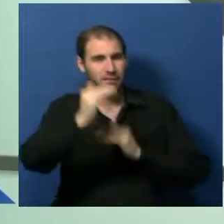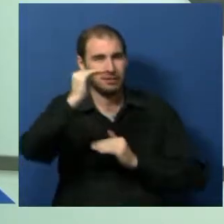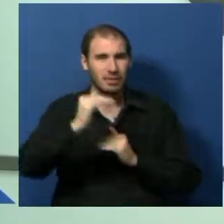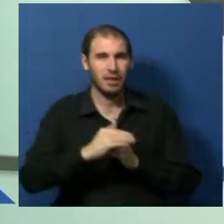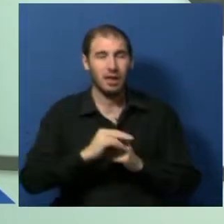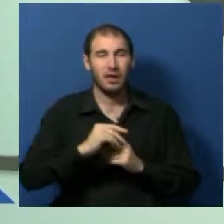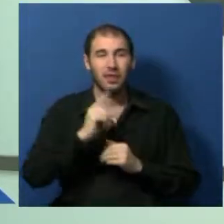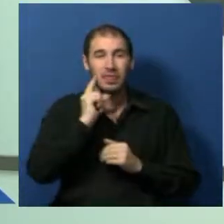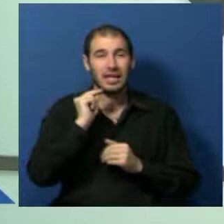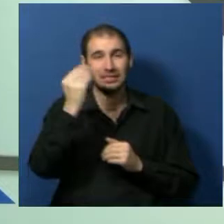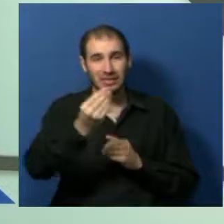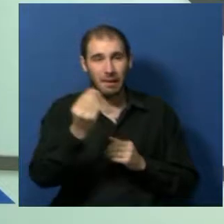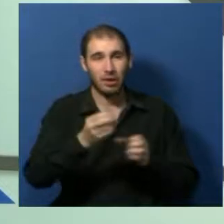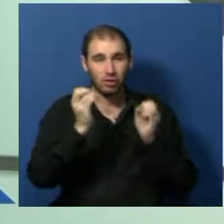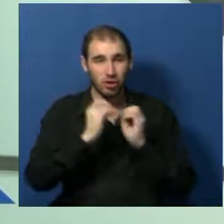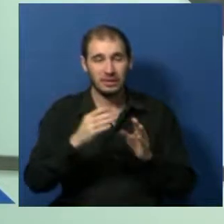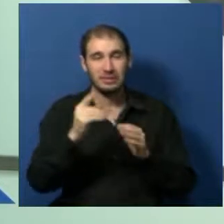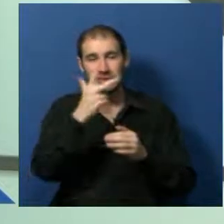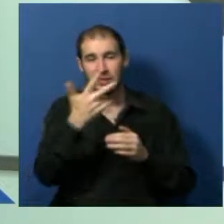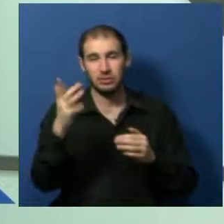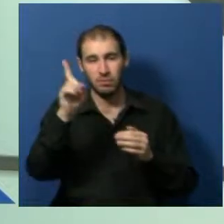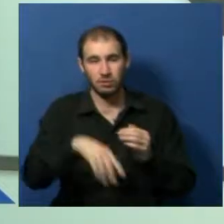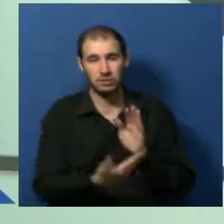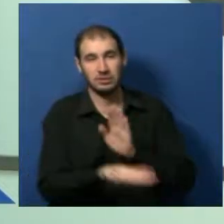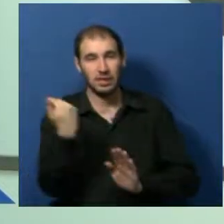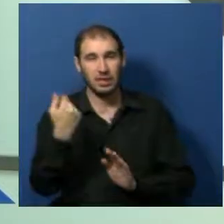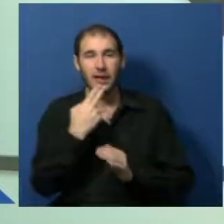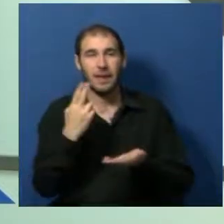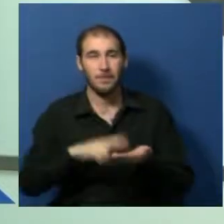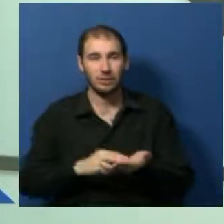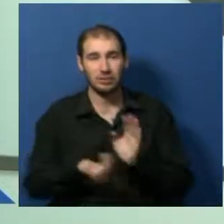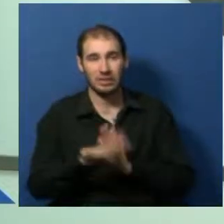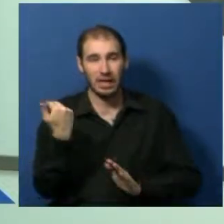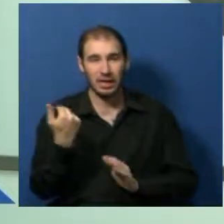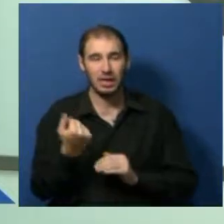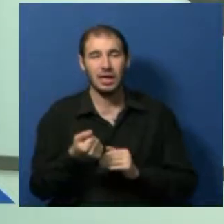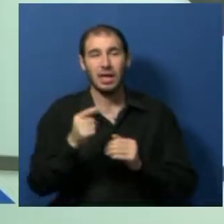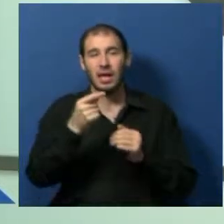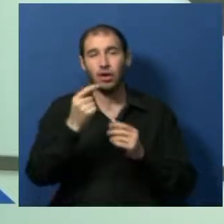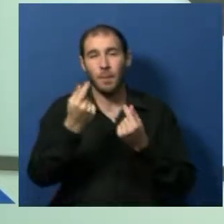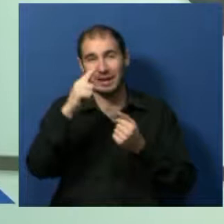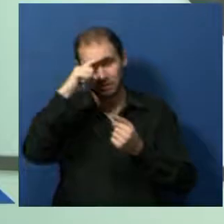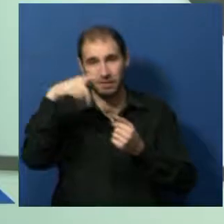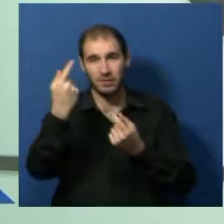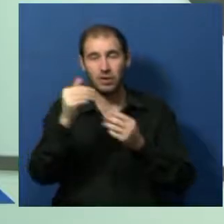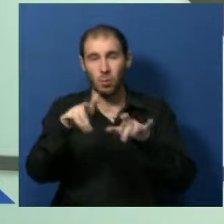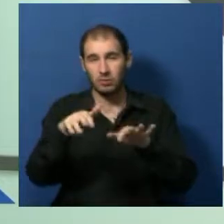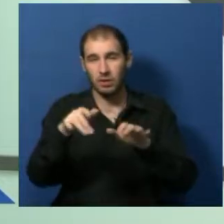El próximo sábado ya rige la quita del 35% de impuestos para la importación de computadoras, por